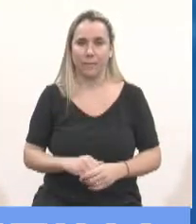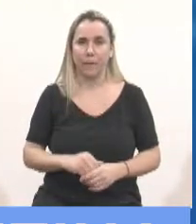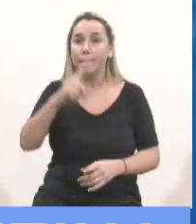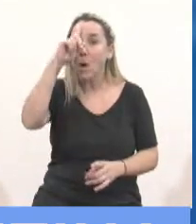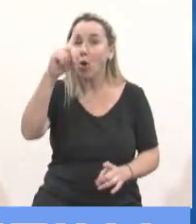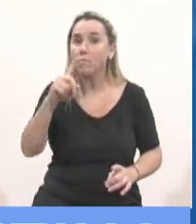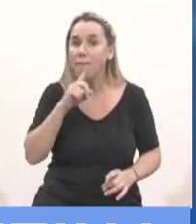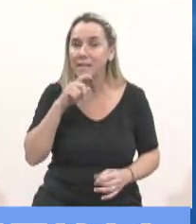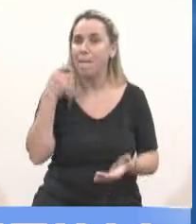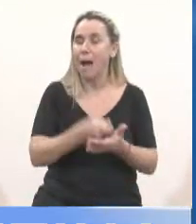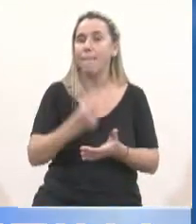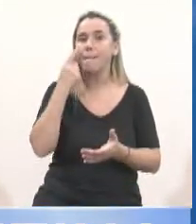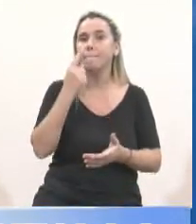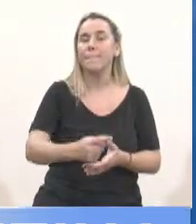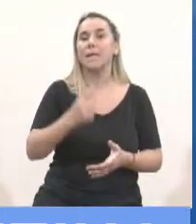Por mes pagaba